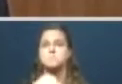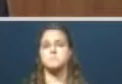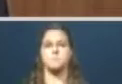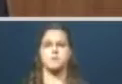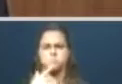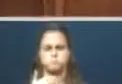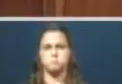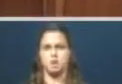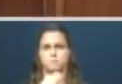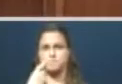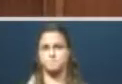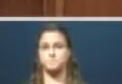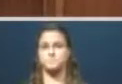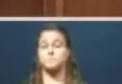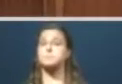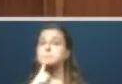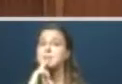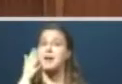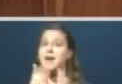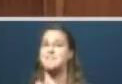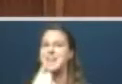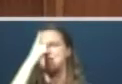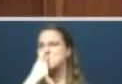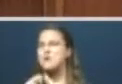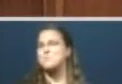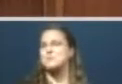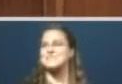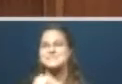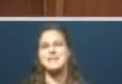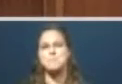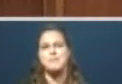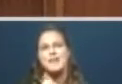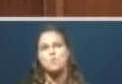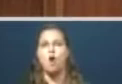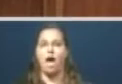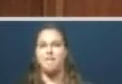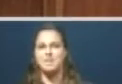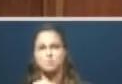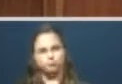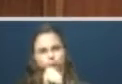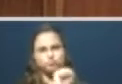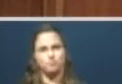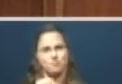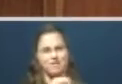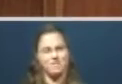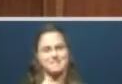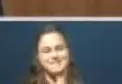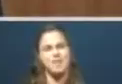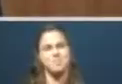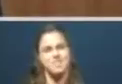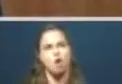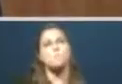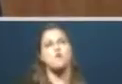euros en fin la definición de la figura de la agricultura activo que tanto hemos defendido favorecerá aún más la profesionalización del